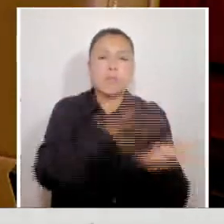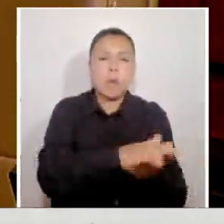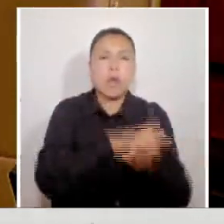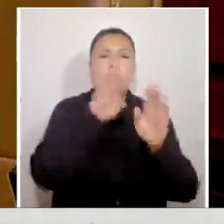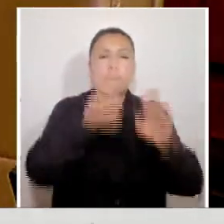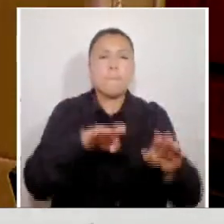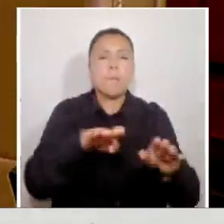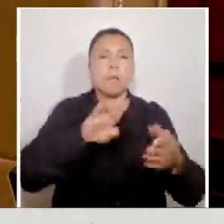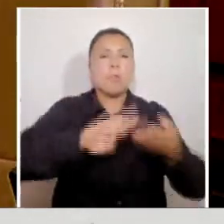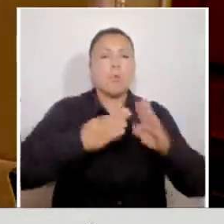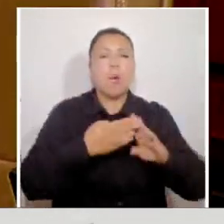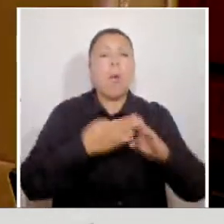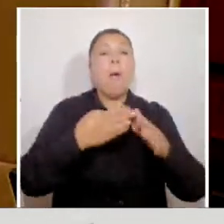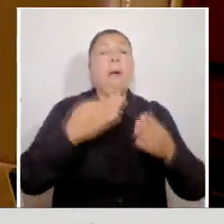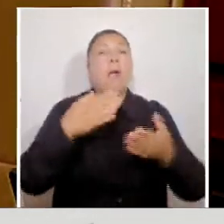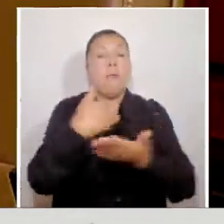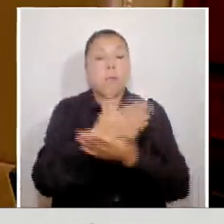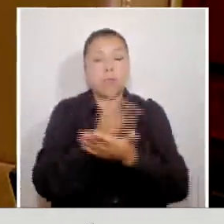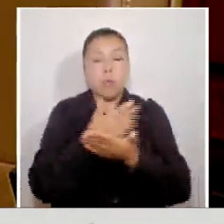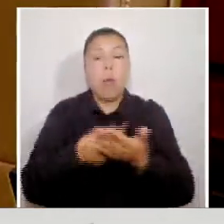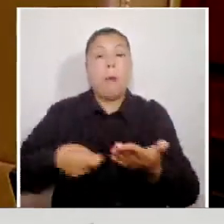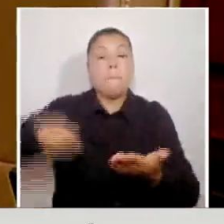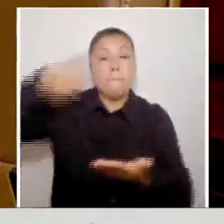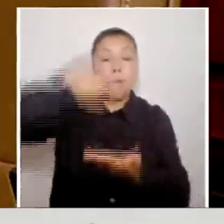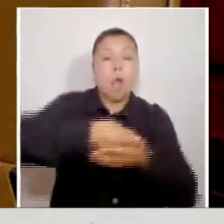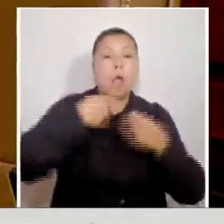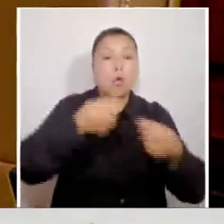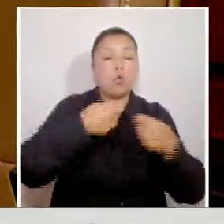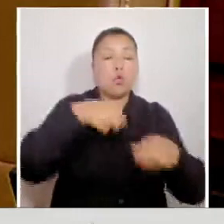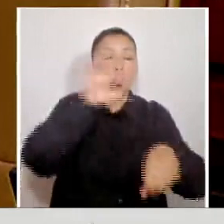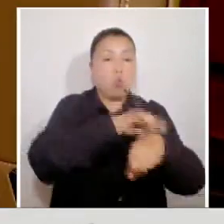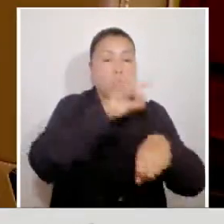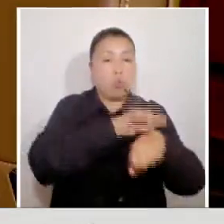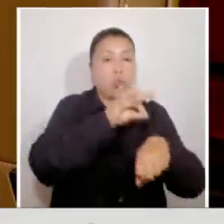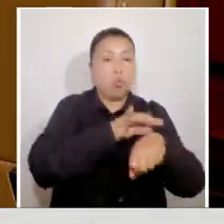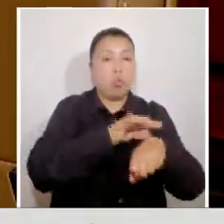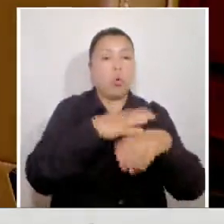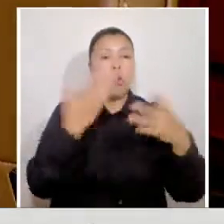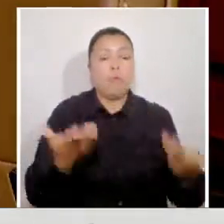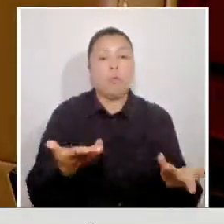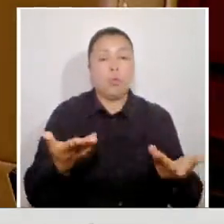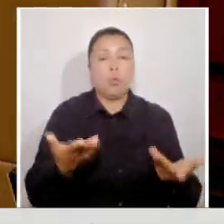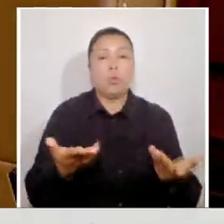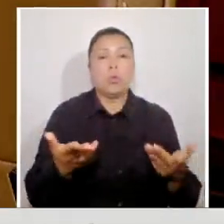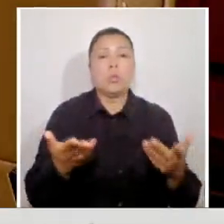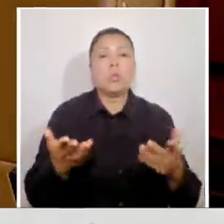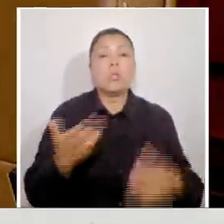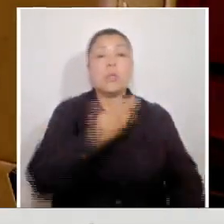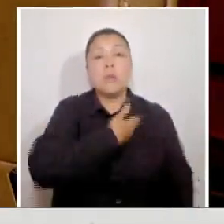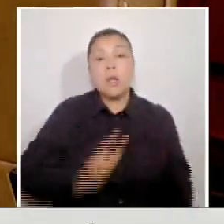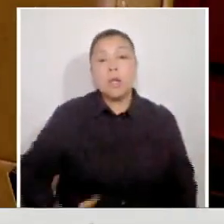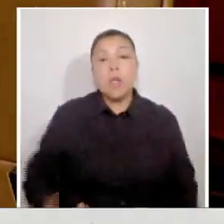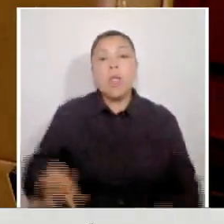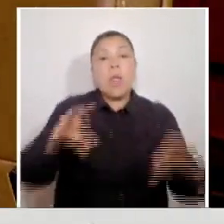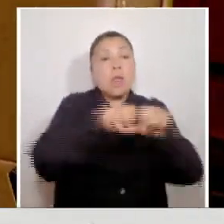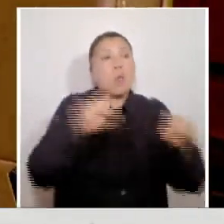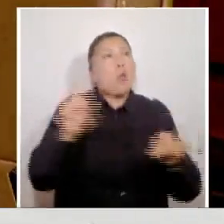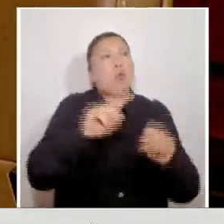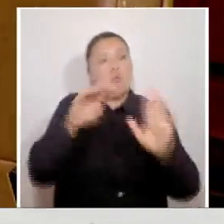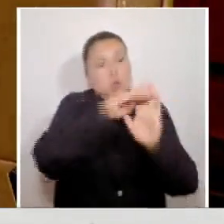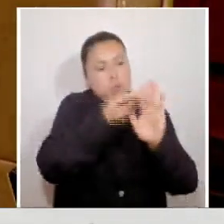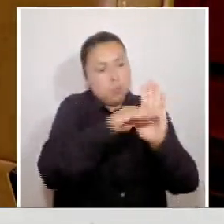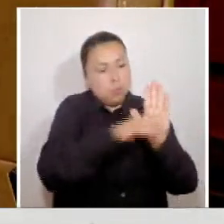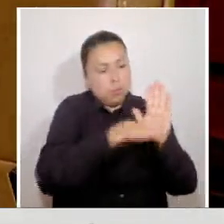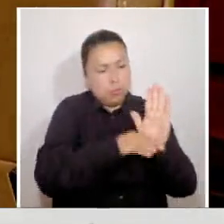organizarse para cubrir los costosos gastos médicos entonces En definitiva presidente este acuerdo no es solo un conjunto de medidas es un